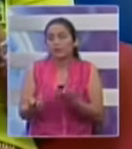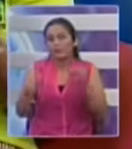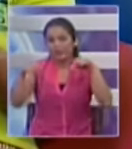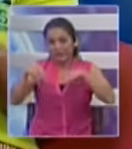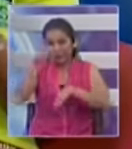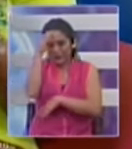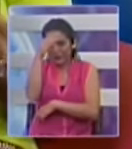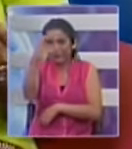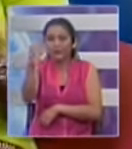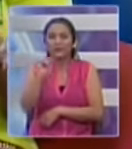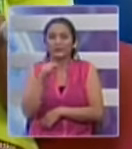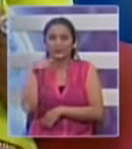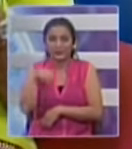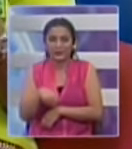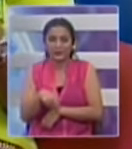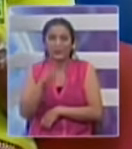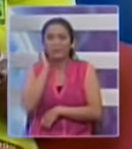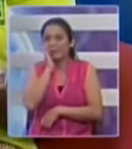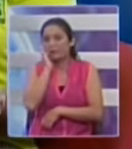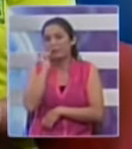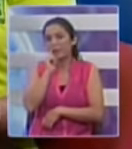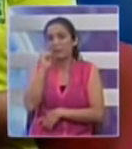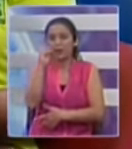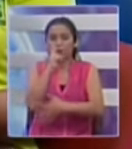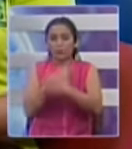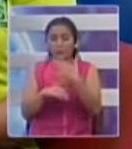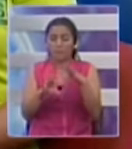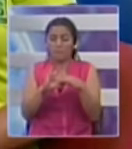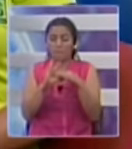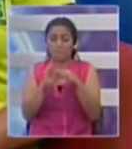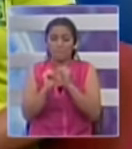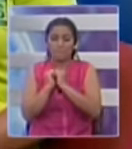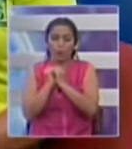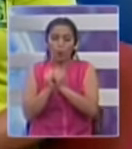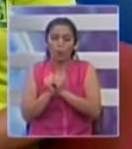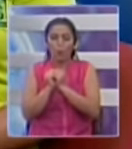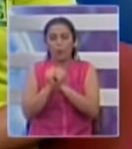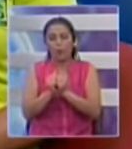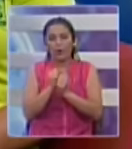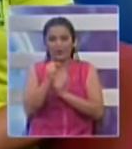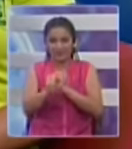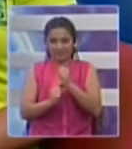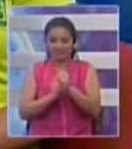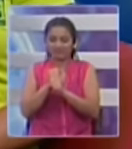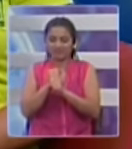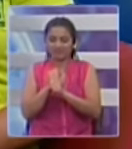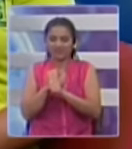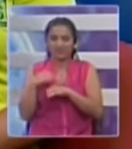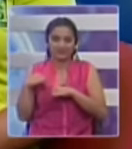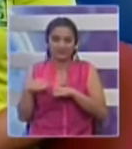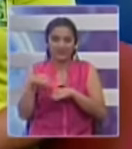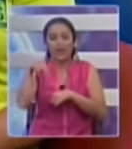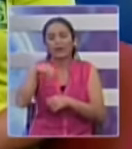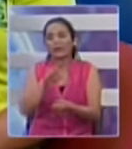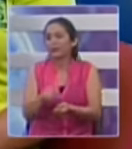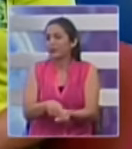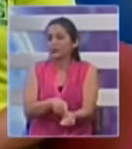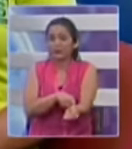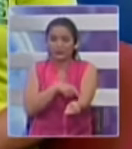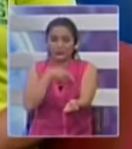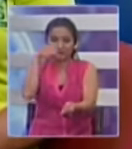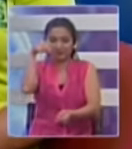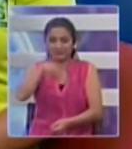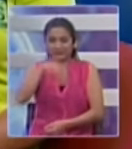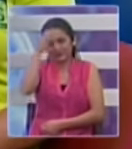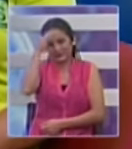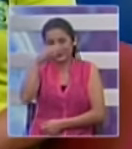de los padres con los hijos, a diferencia de otros países desarrollados. Yo creo que ahí hay que trabajar todavía muchísimo, y lo que nos dicen es,